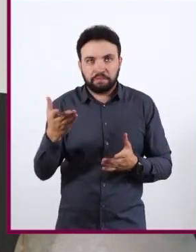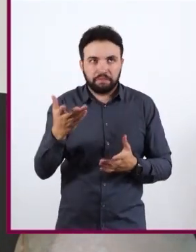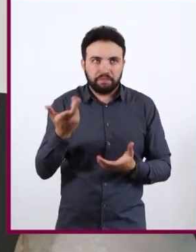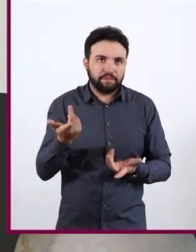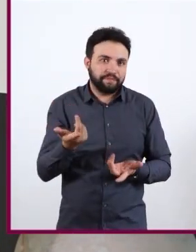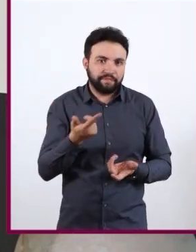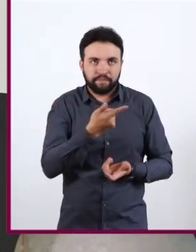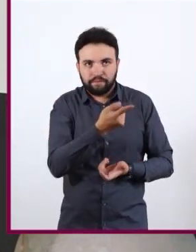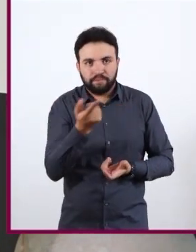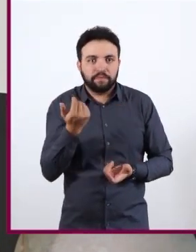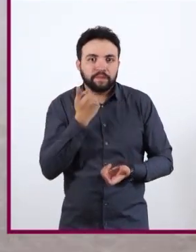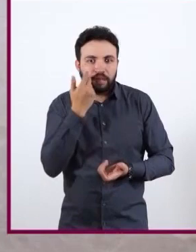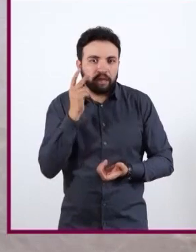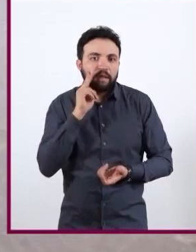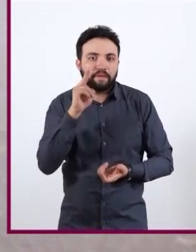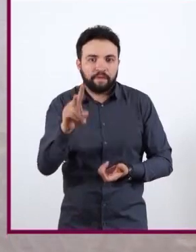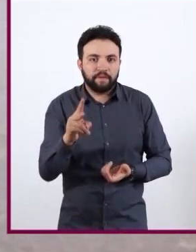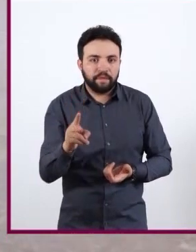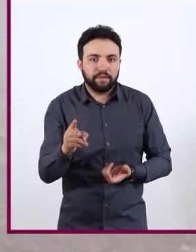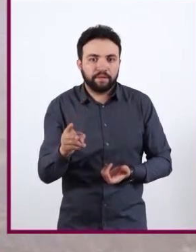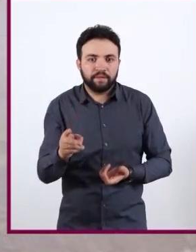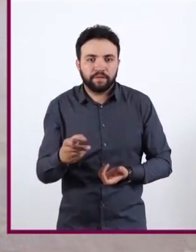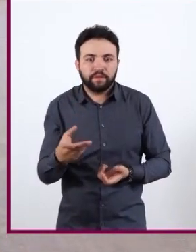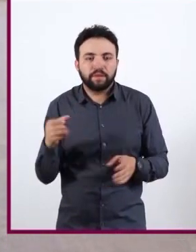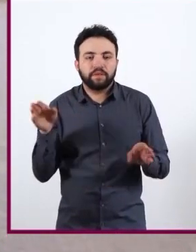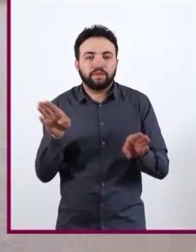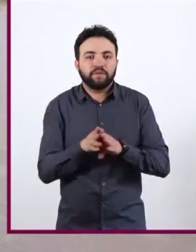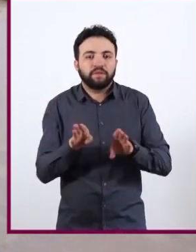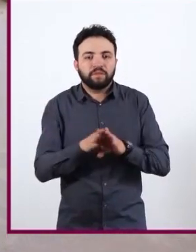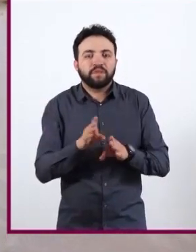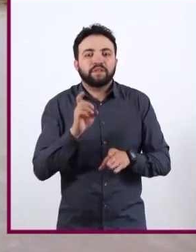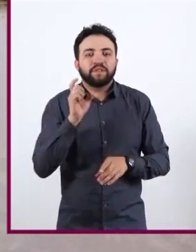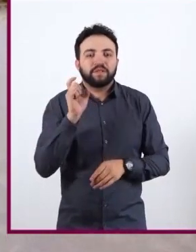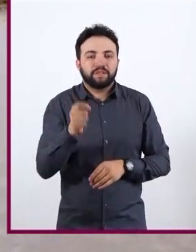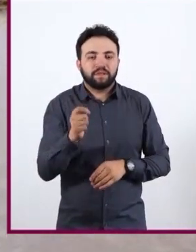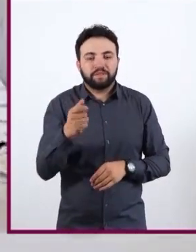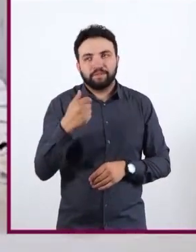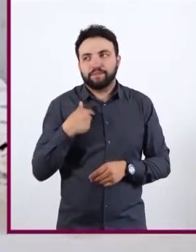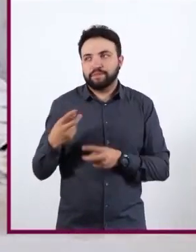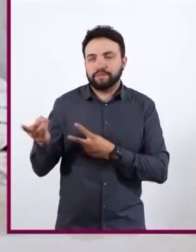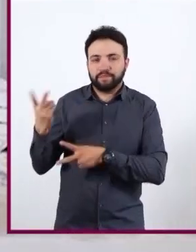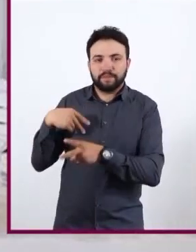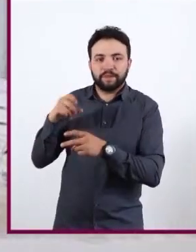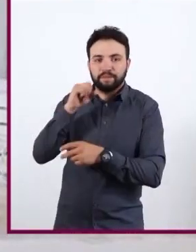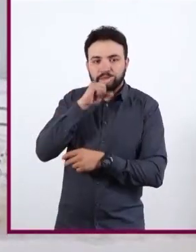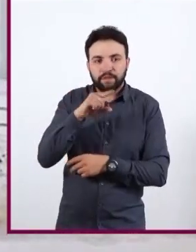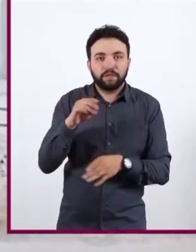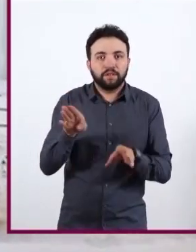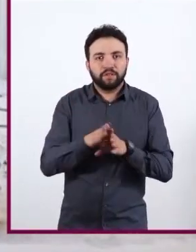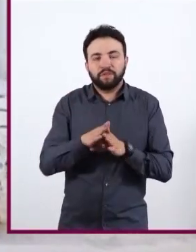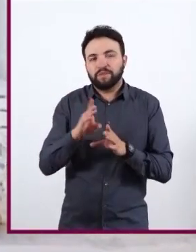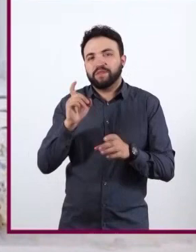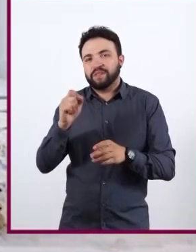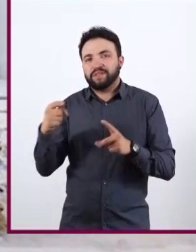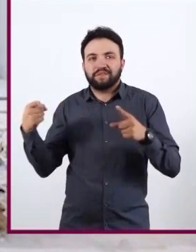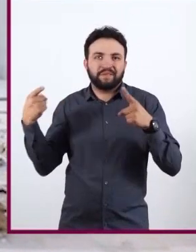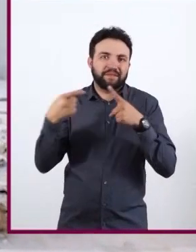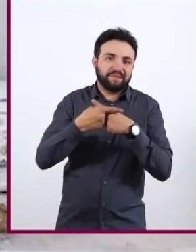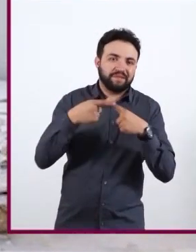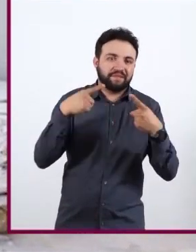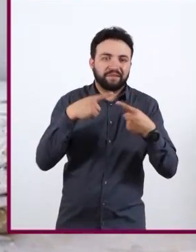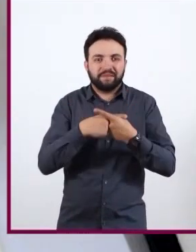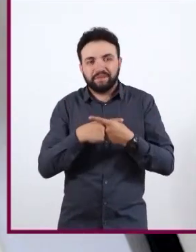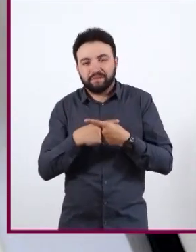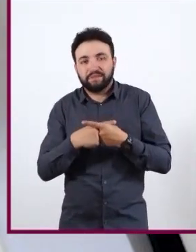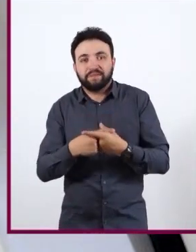¿no? como tiene que ver con el contexto de donde yo provengo, es decir, esto que te decía de las contradicciones, ¿no?